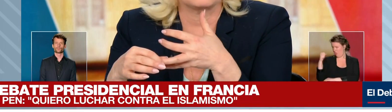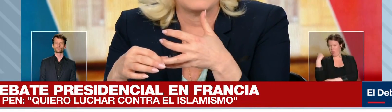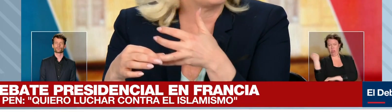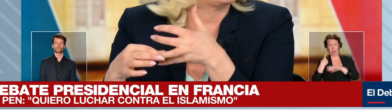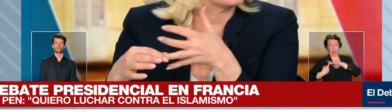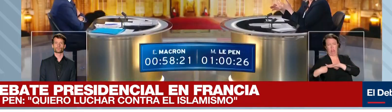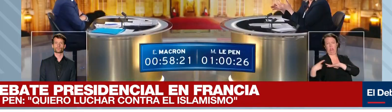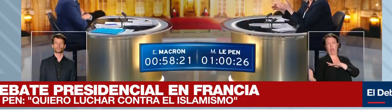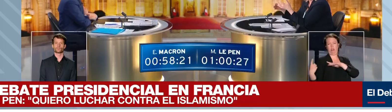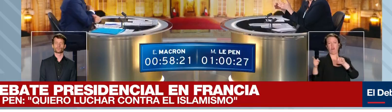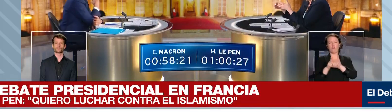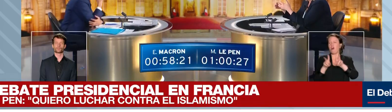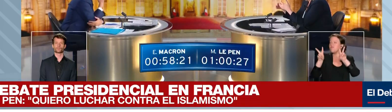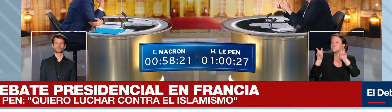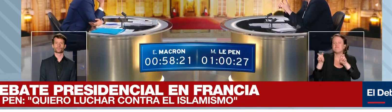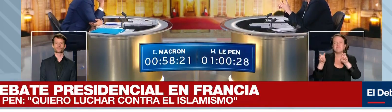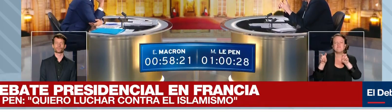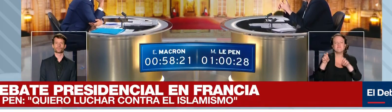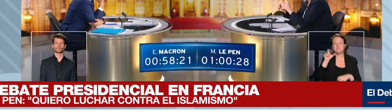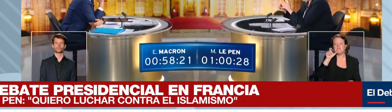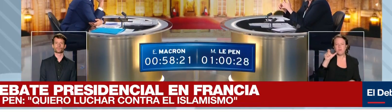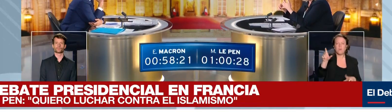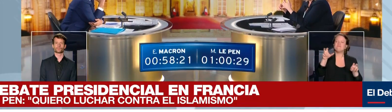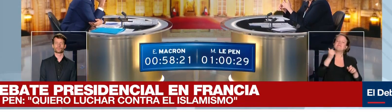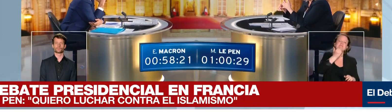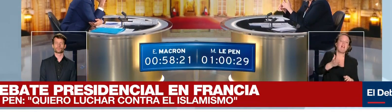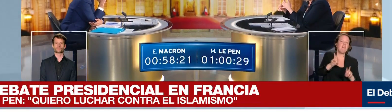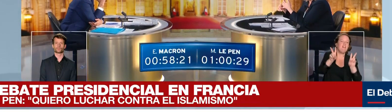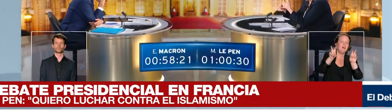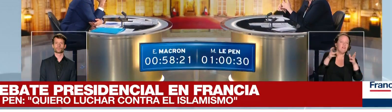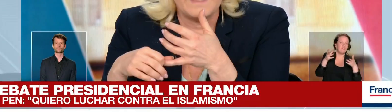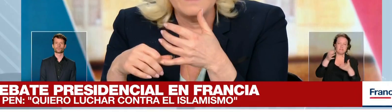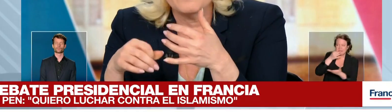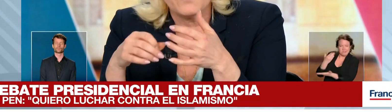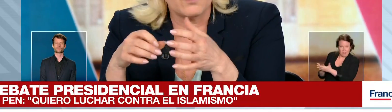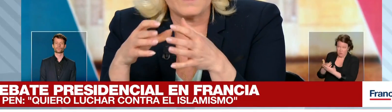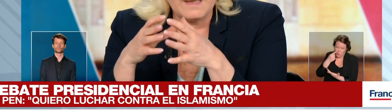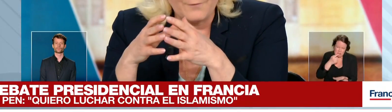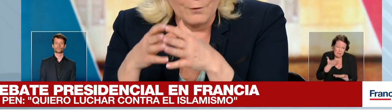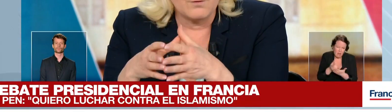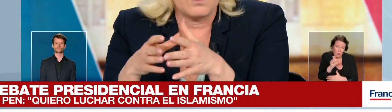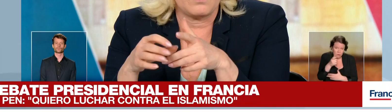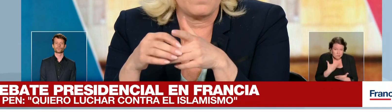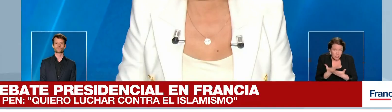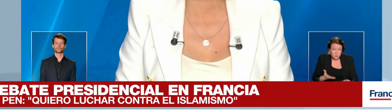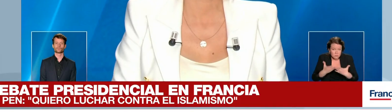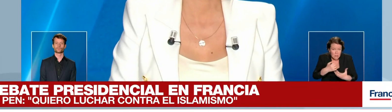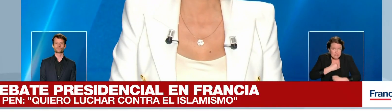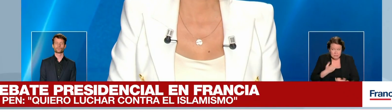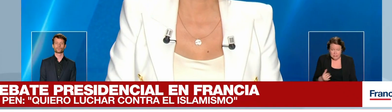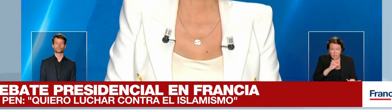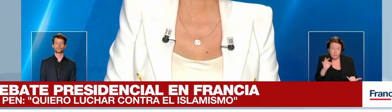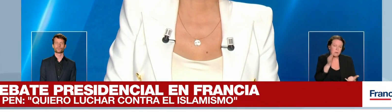marginadas y acusadas de ser impuras. Esta situación no es admisible en nuestro país. Por